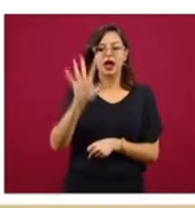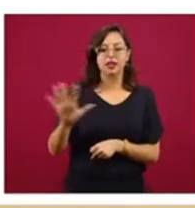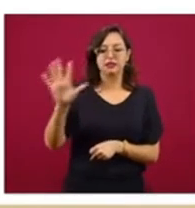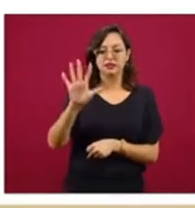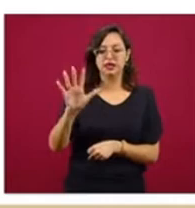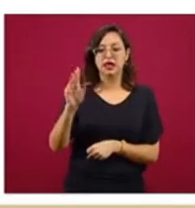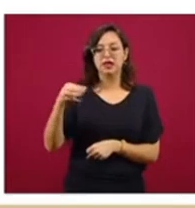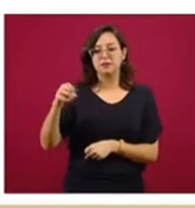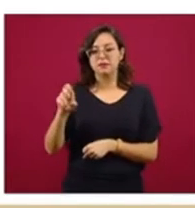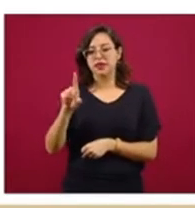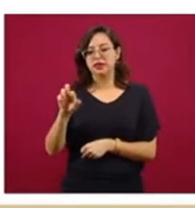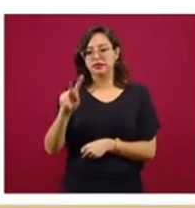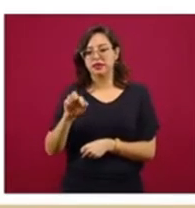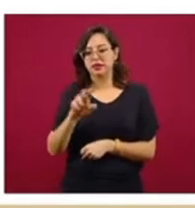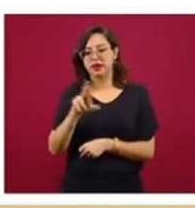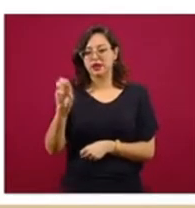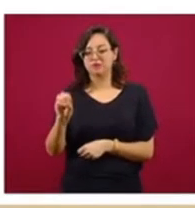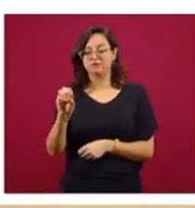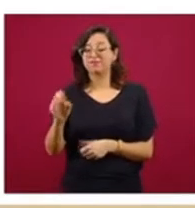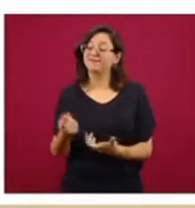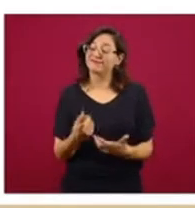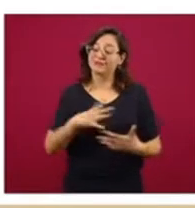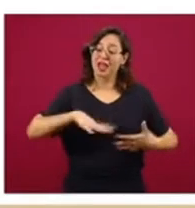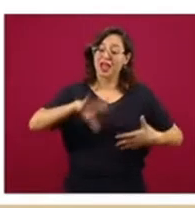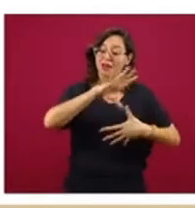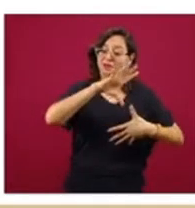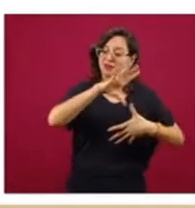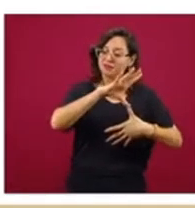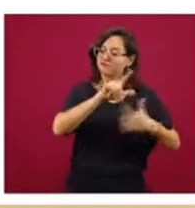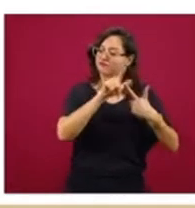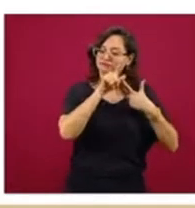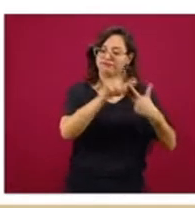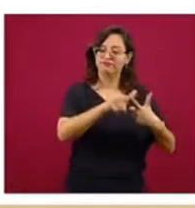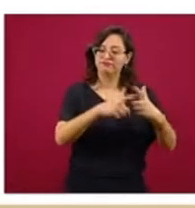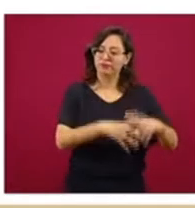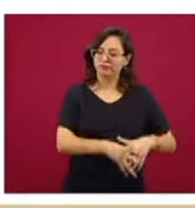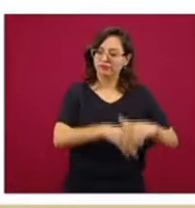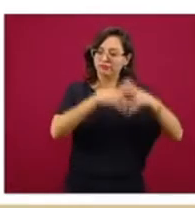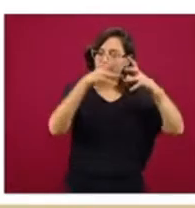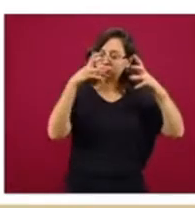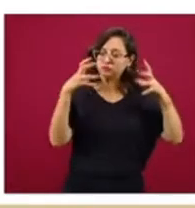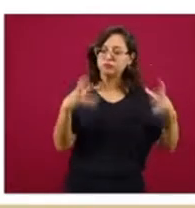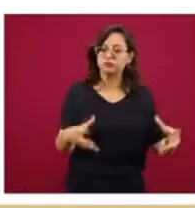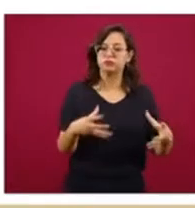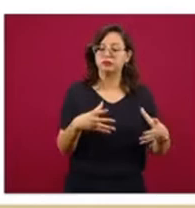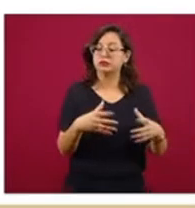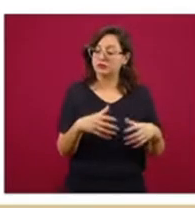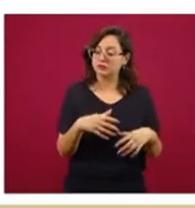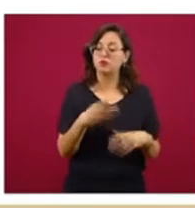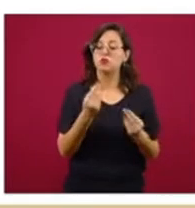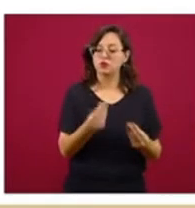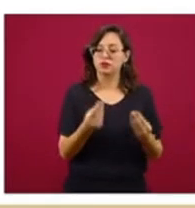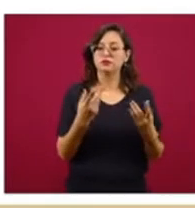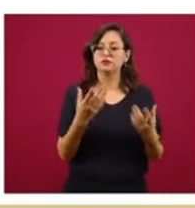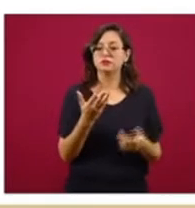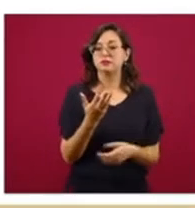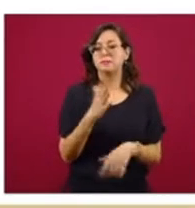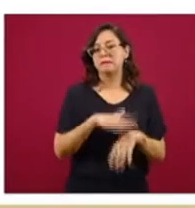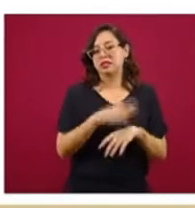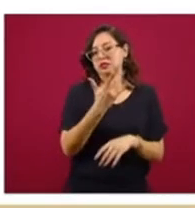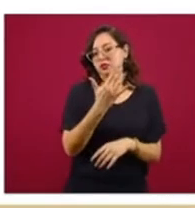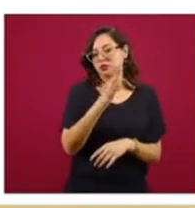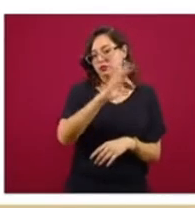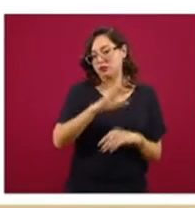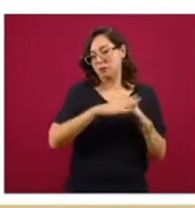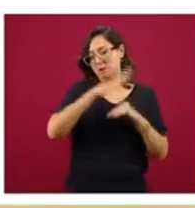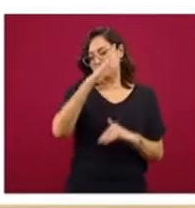oriental. América, el primero, con un porcentaje de participación que ha permanecido gruesamente constante, incluso con un poco de